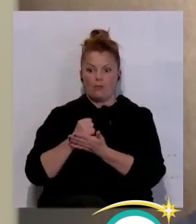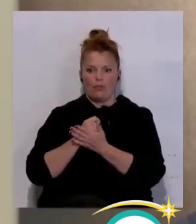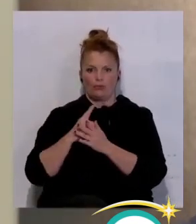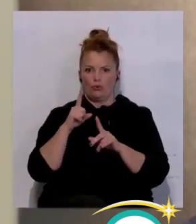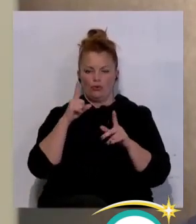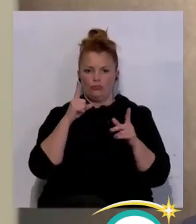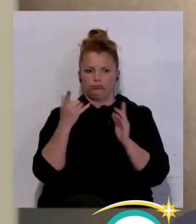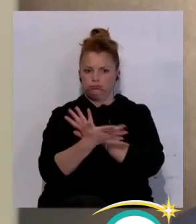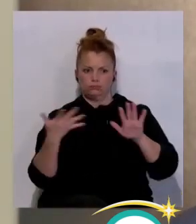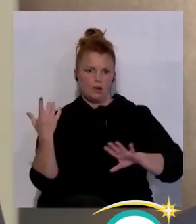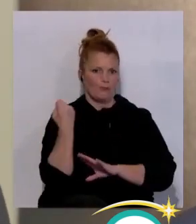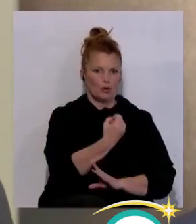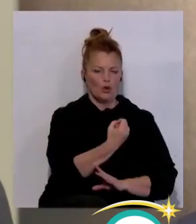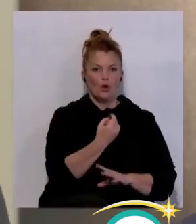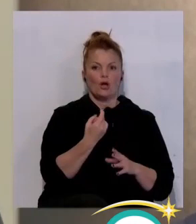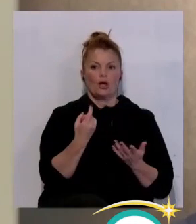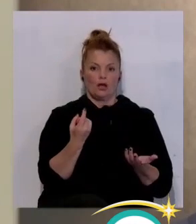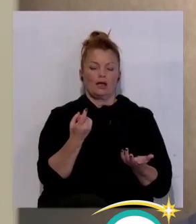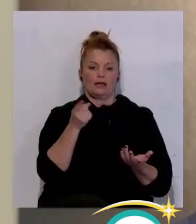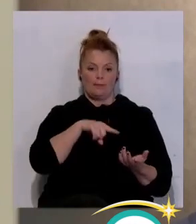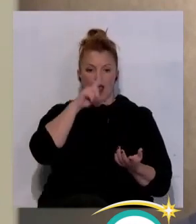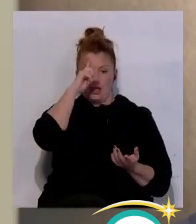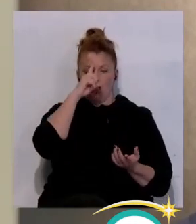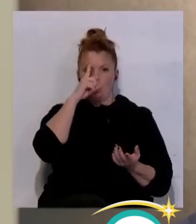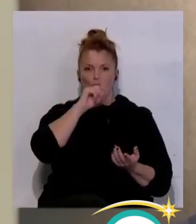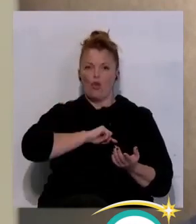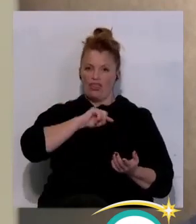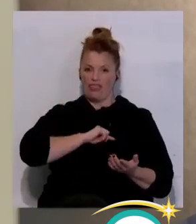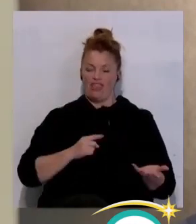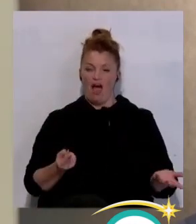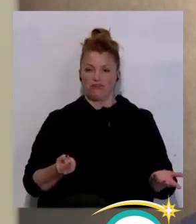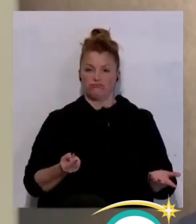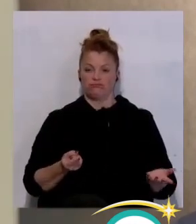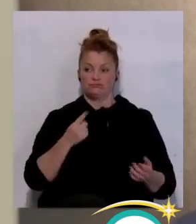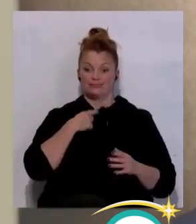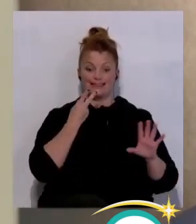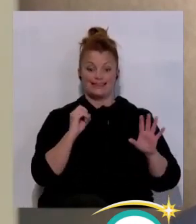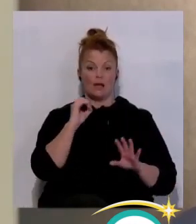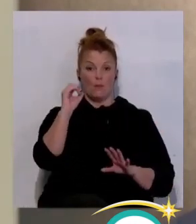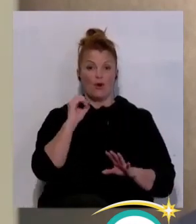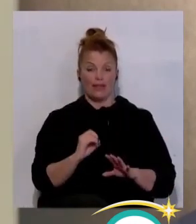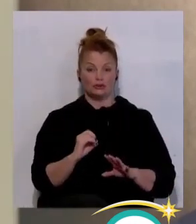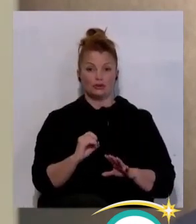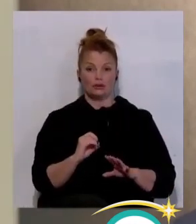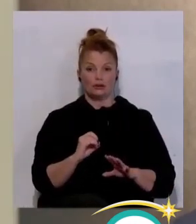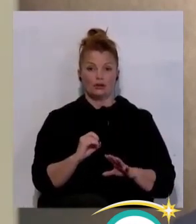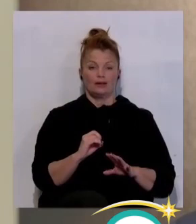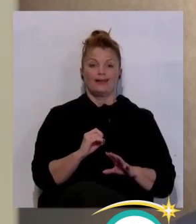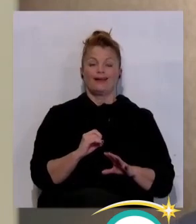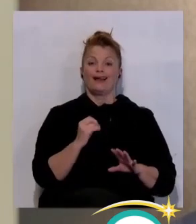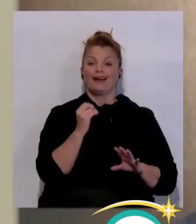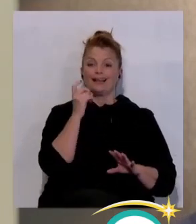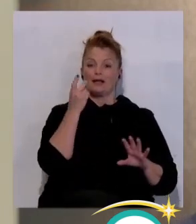farmacéuticos y también porque tenemos mucha conciencia. ¿En qué sentido? La conciencia porque el 70% de